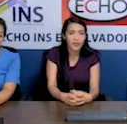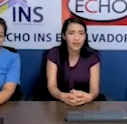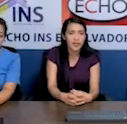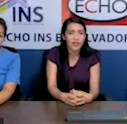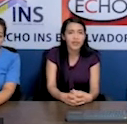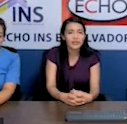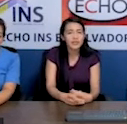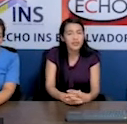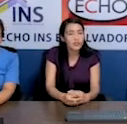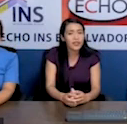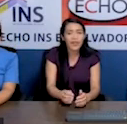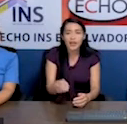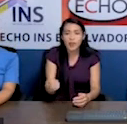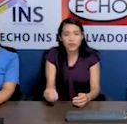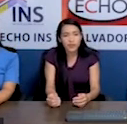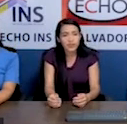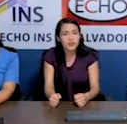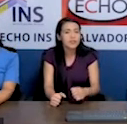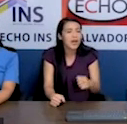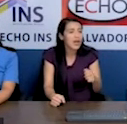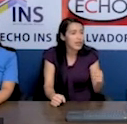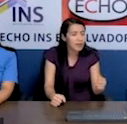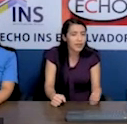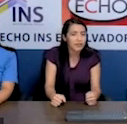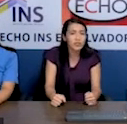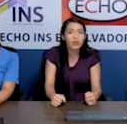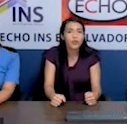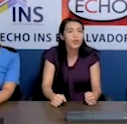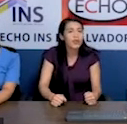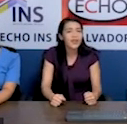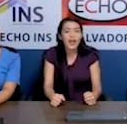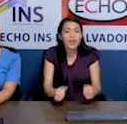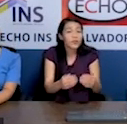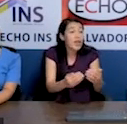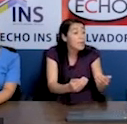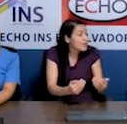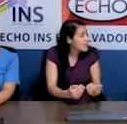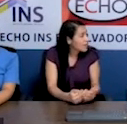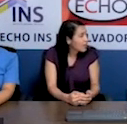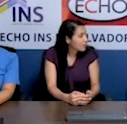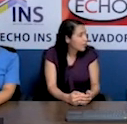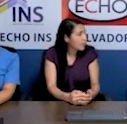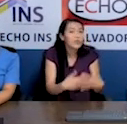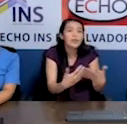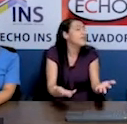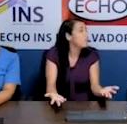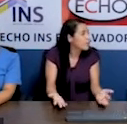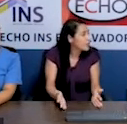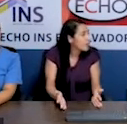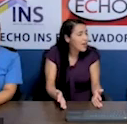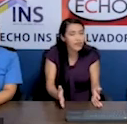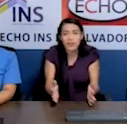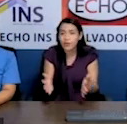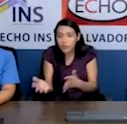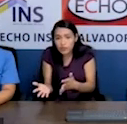de emergencia, diciéndole al médico internista, al emergenciólogo, ayúdame en este caso y yo también te